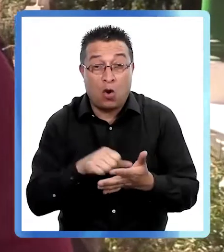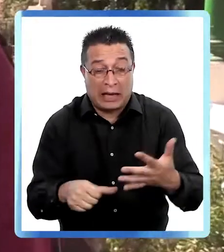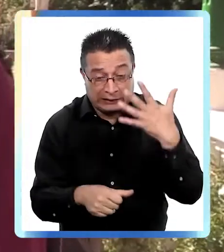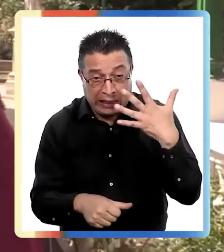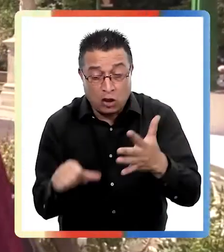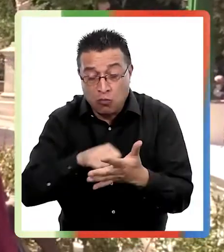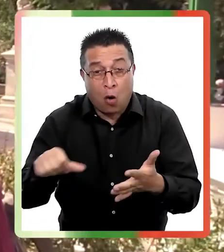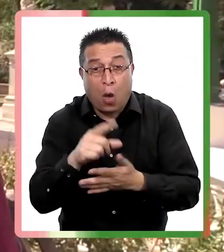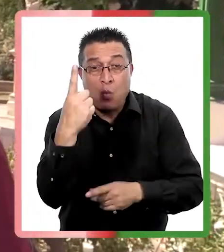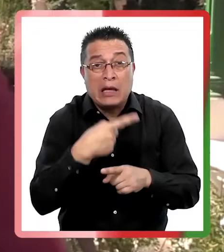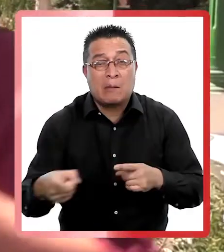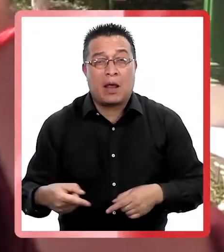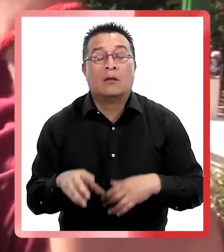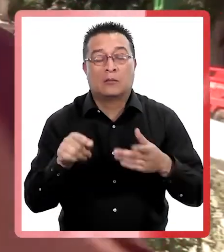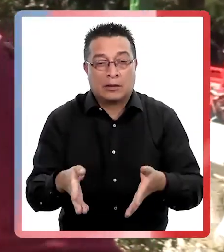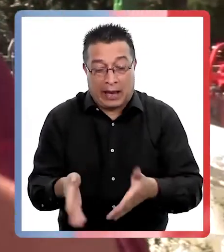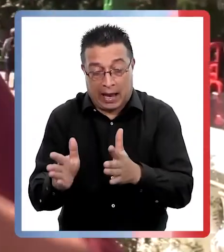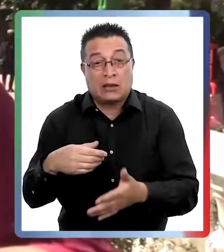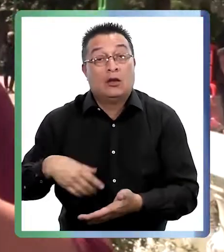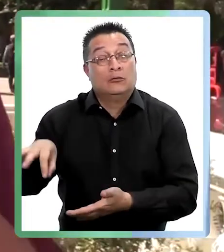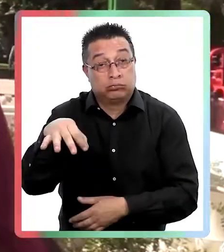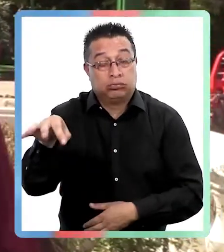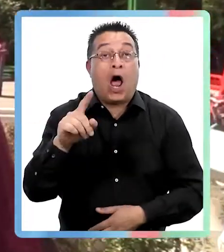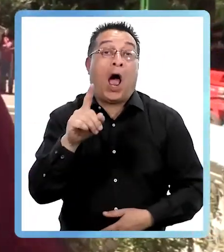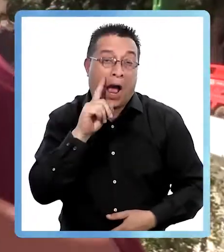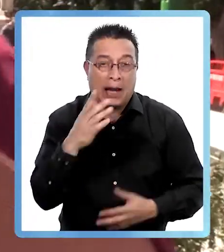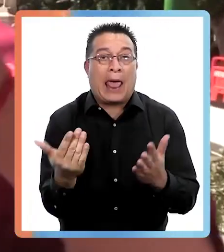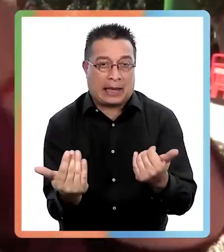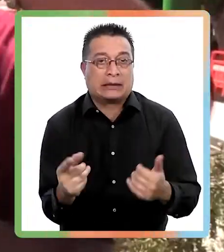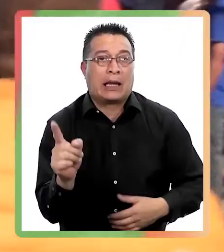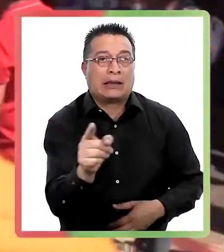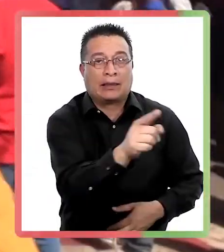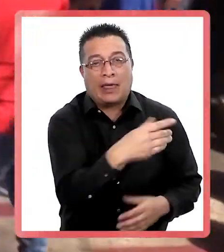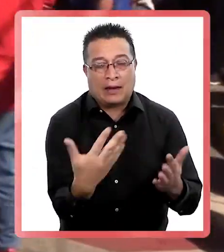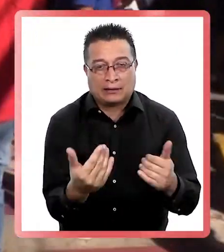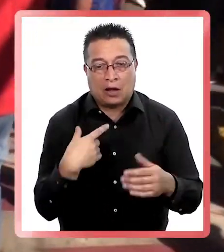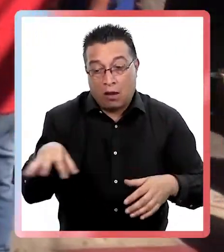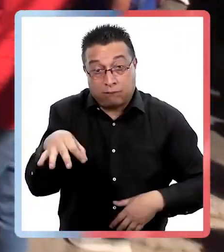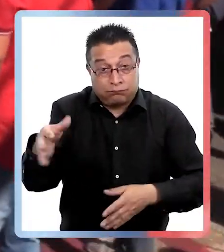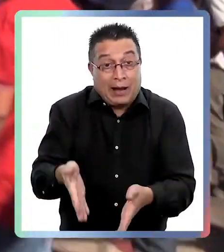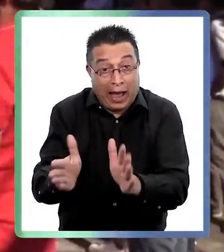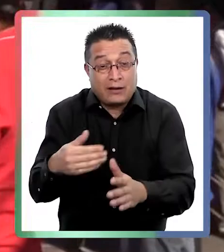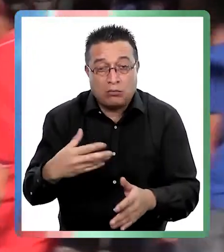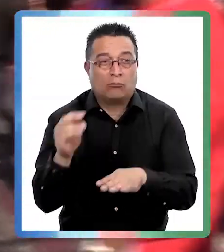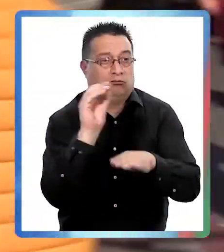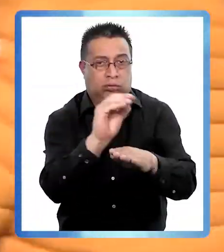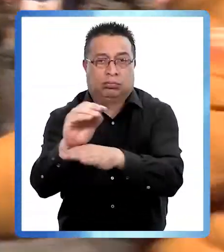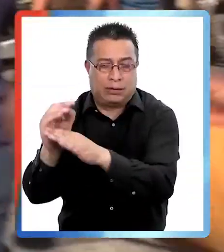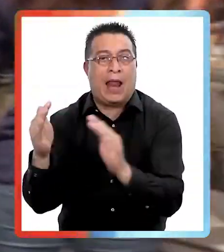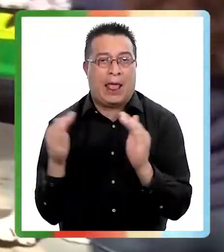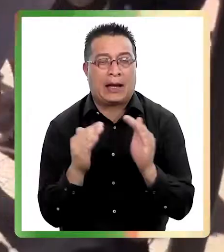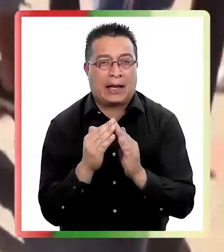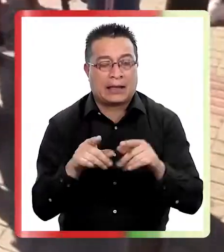falencia. Si hay un comerciante ambulante es porque lleva el sustento a su casa. Y eso es lo que nosotros queremos que ella entienda. Que ella no es